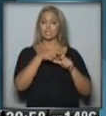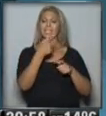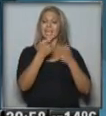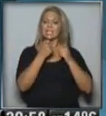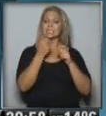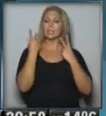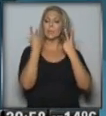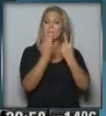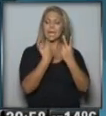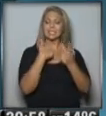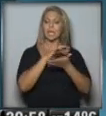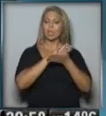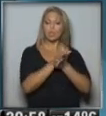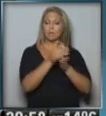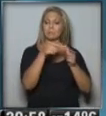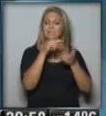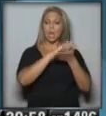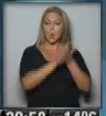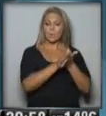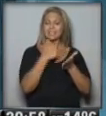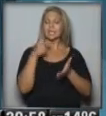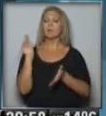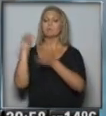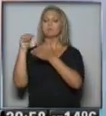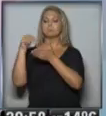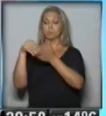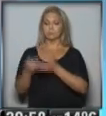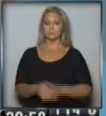necesiten viajar y se hayan quedado sin saldo en la tarjeta.